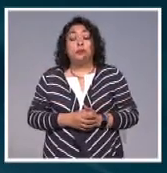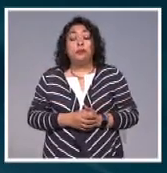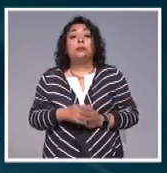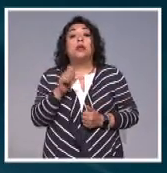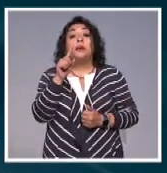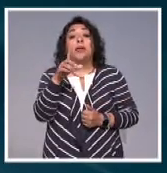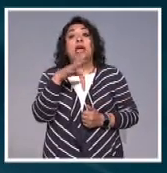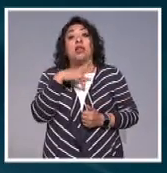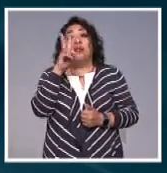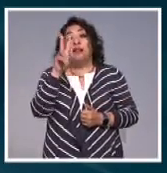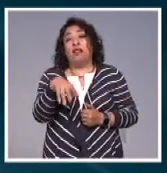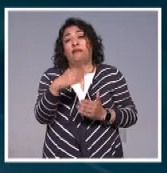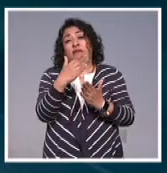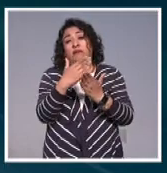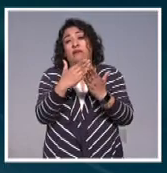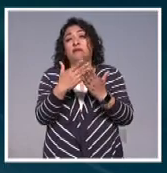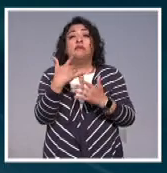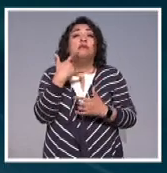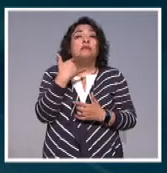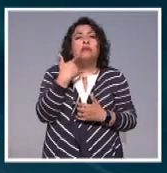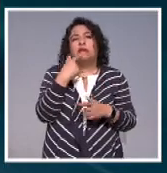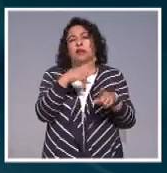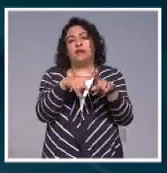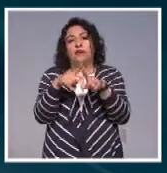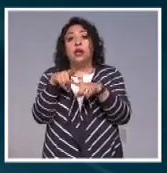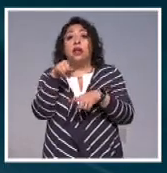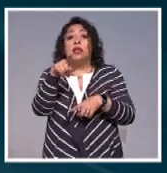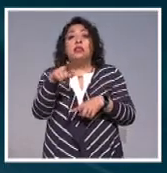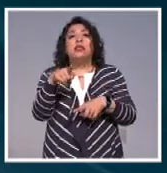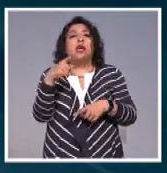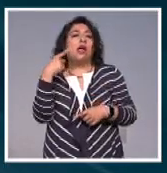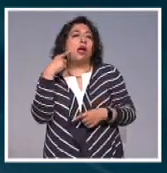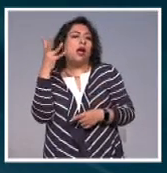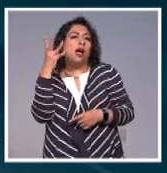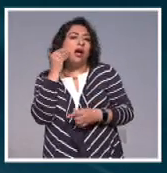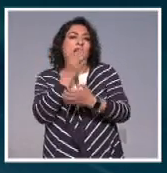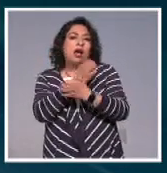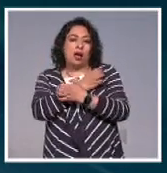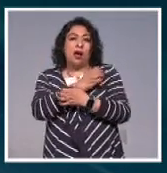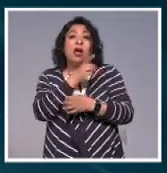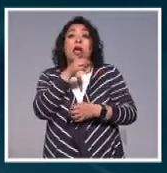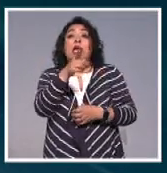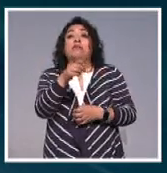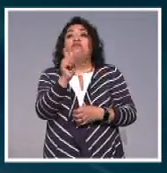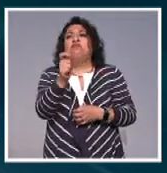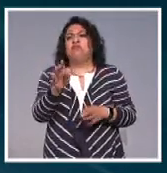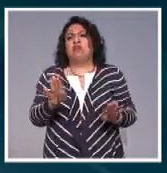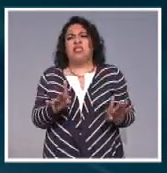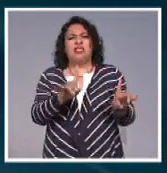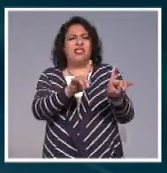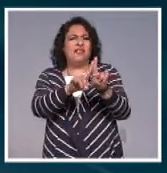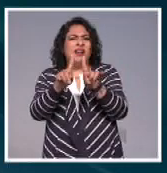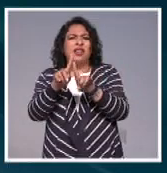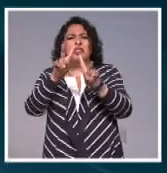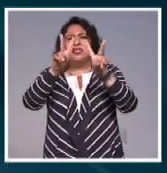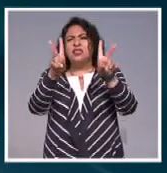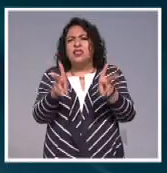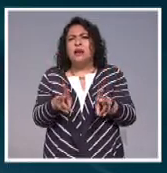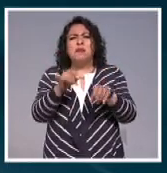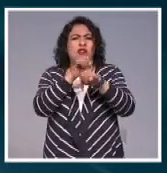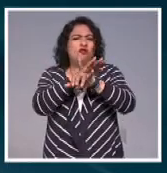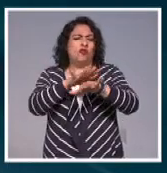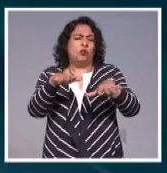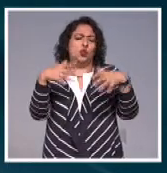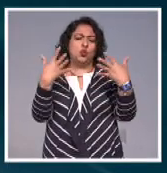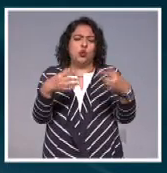Además de ofrecer una gran oferta de entretenimiento, la industria radiofónica se ha caracterizado por su diversidad en contenidos